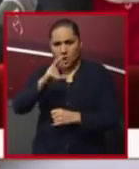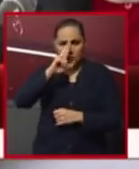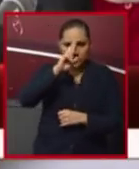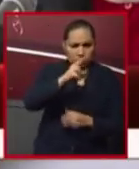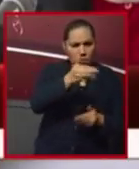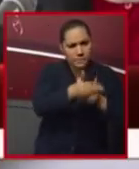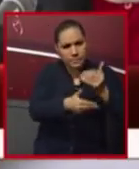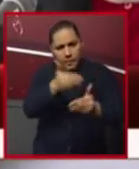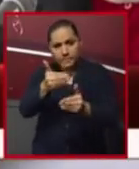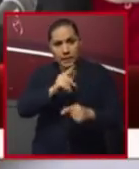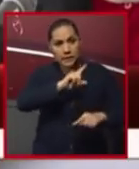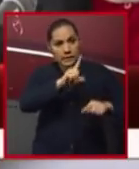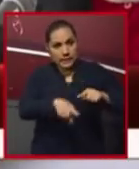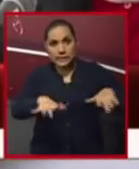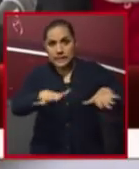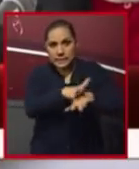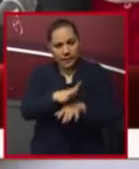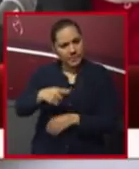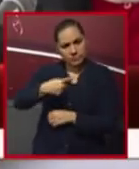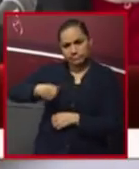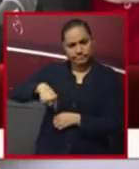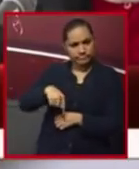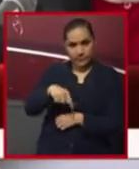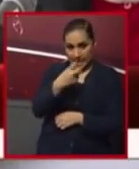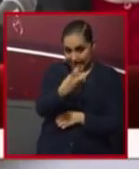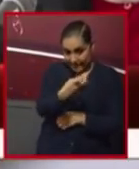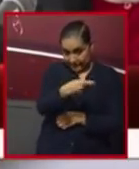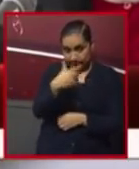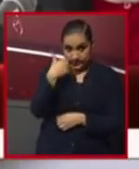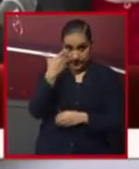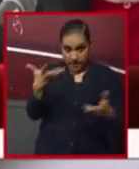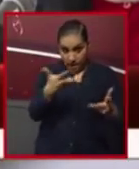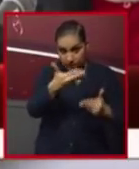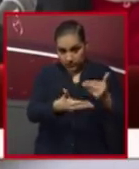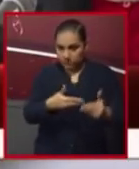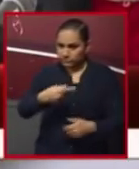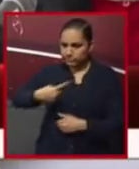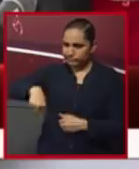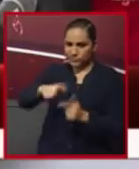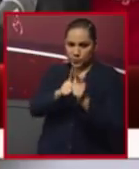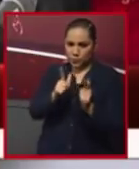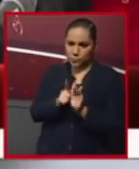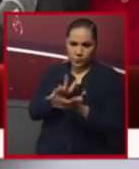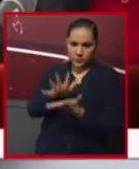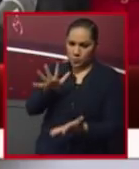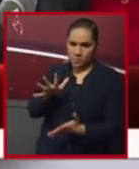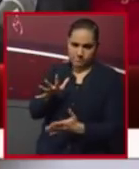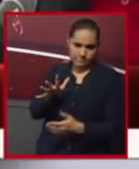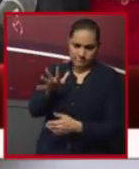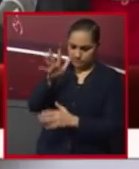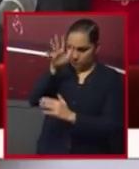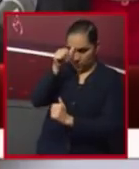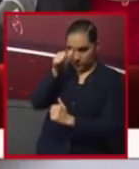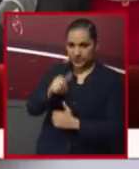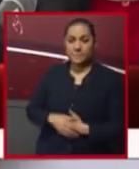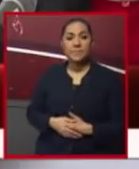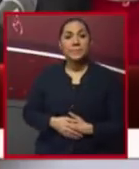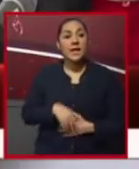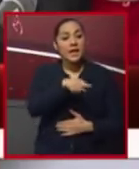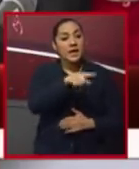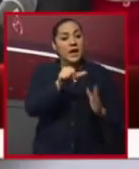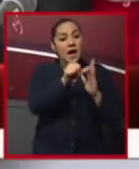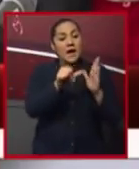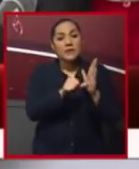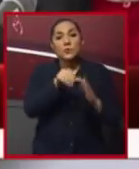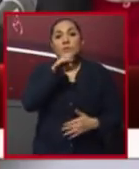Hoy lo que está a debate es el fortalecimiento del artículo 19 constitucional, no la